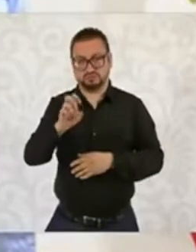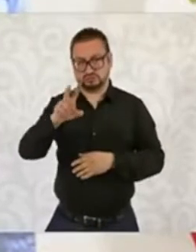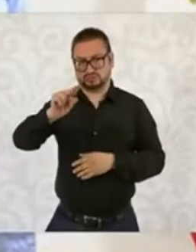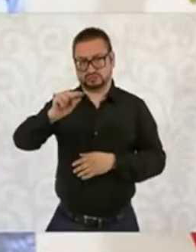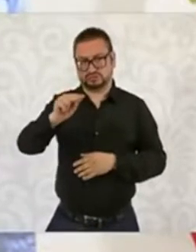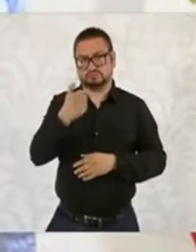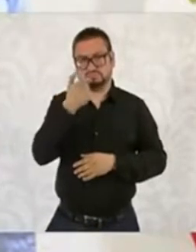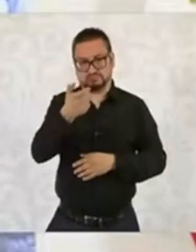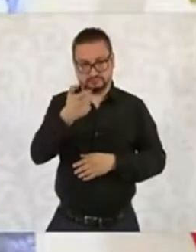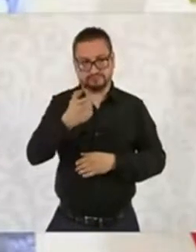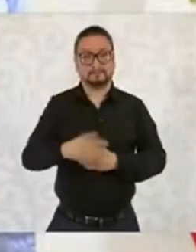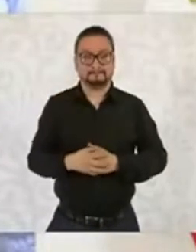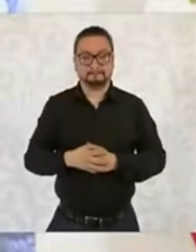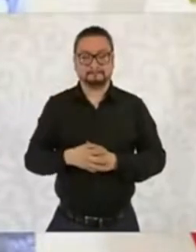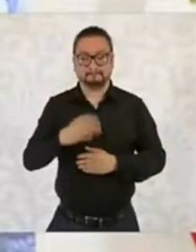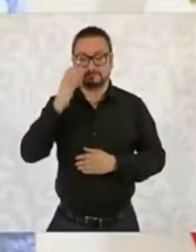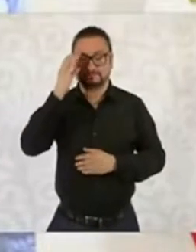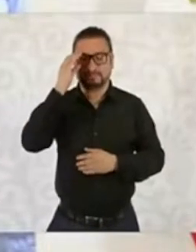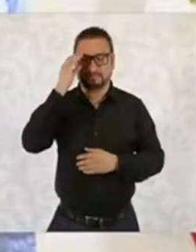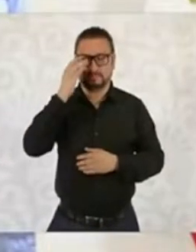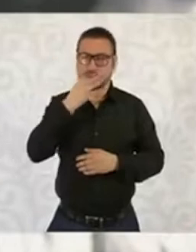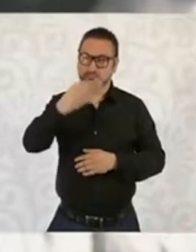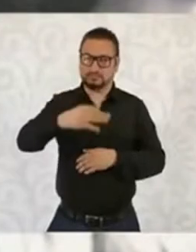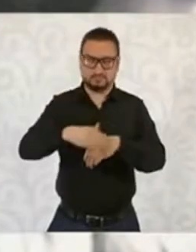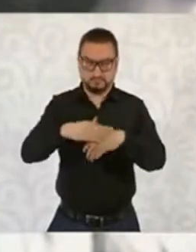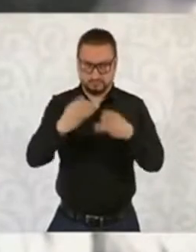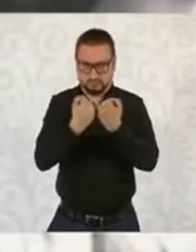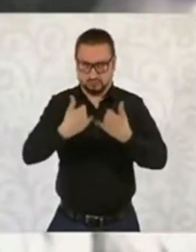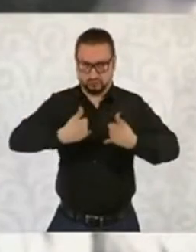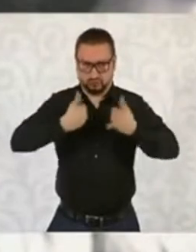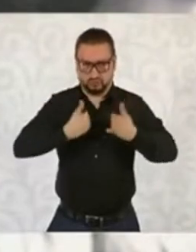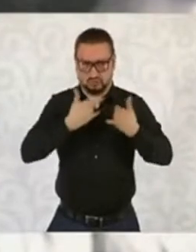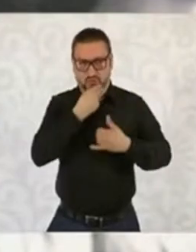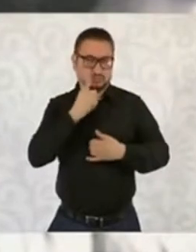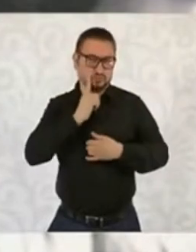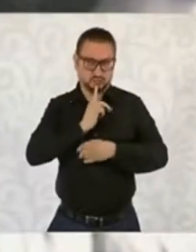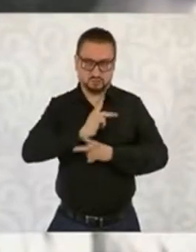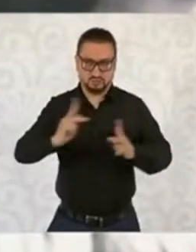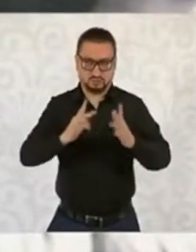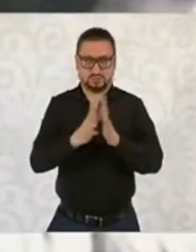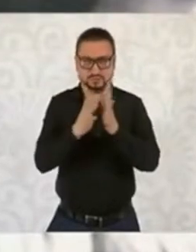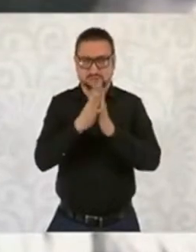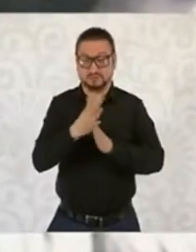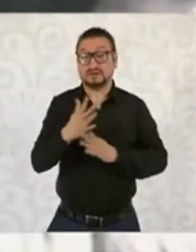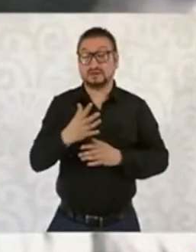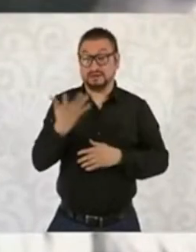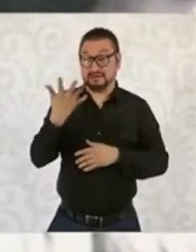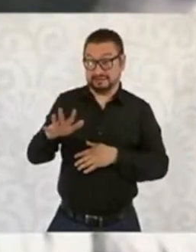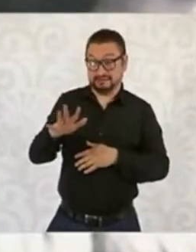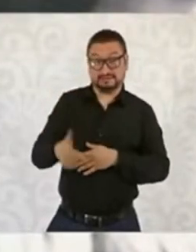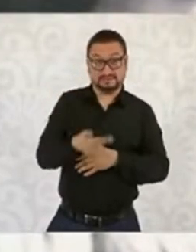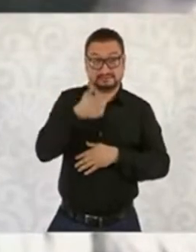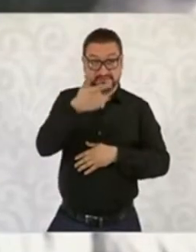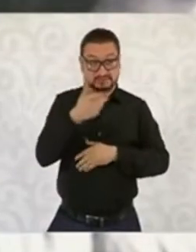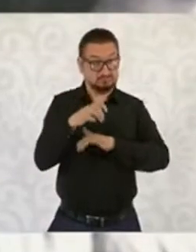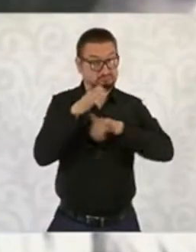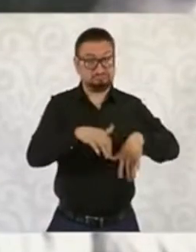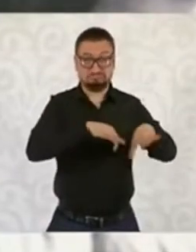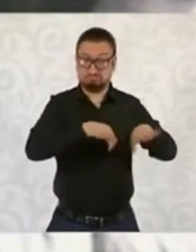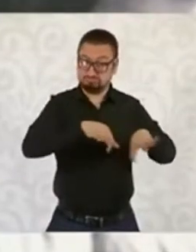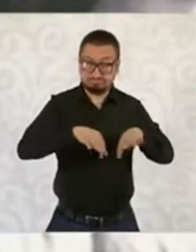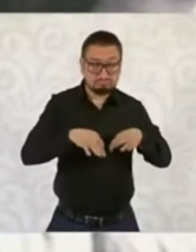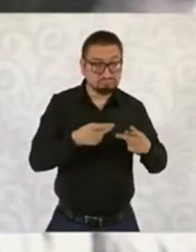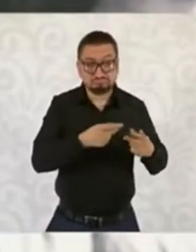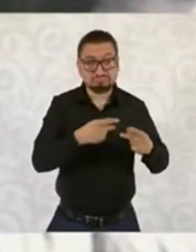8,480 pesos. Mencionar también que de las y los jóvenes participantes, 7 de cada 10 se encuentran en un empleo u ocupación